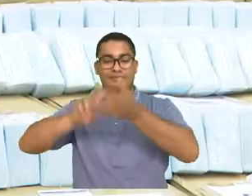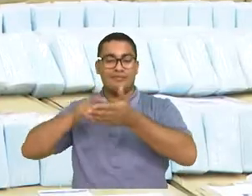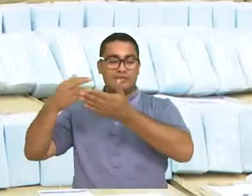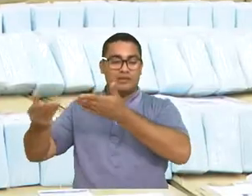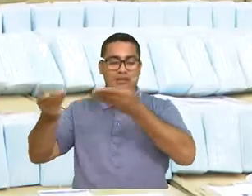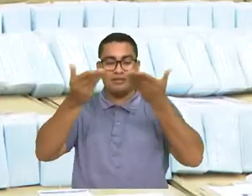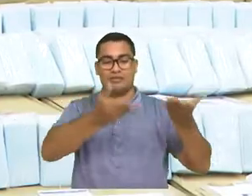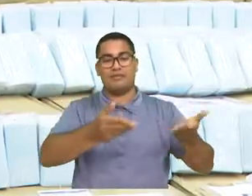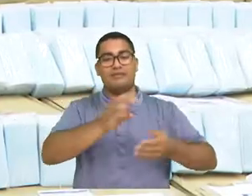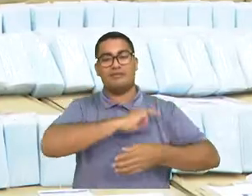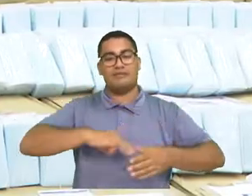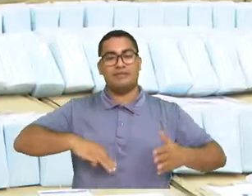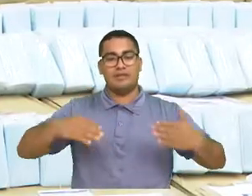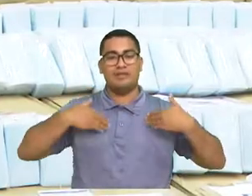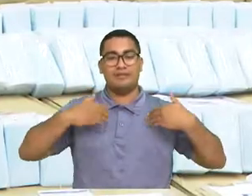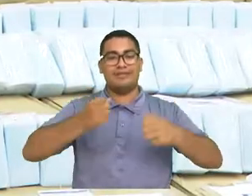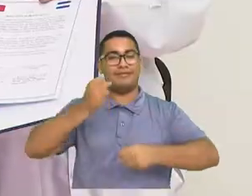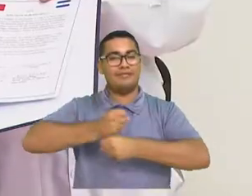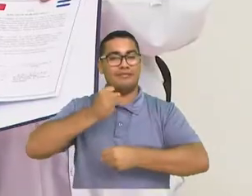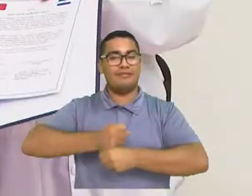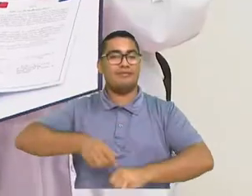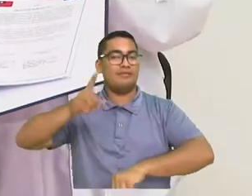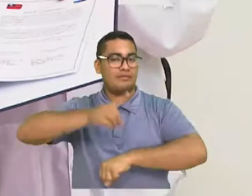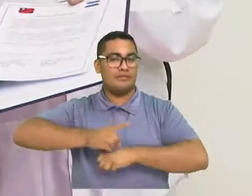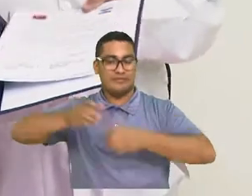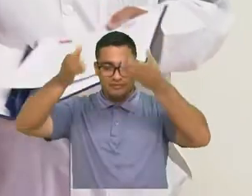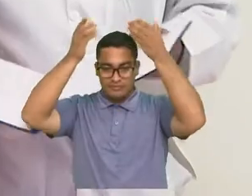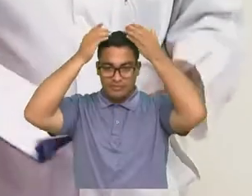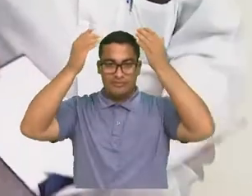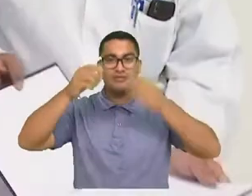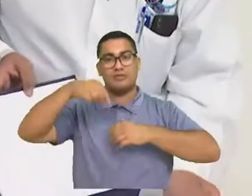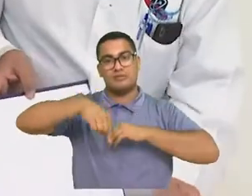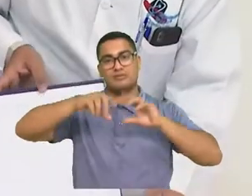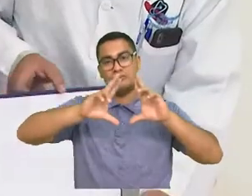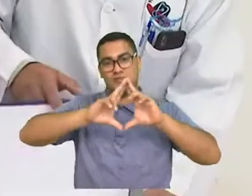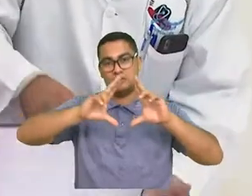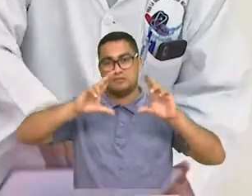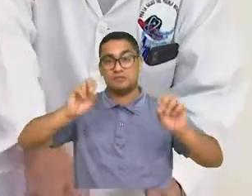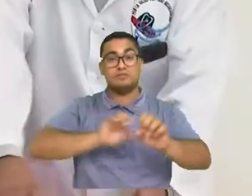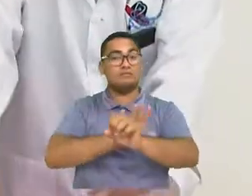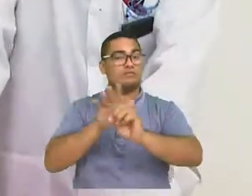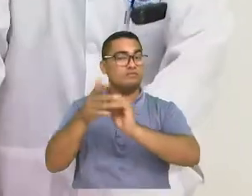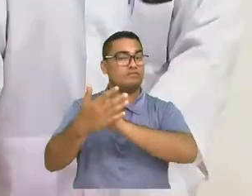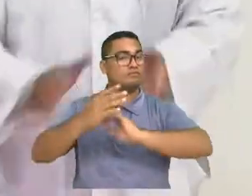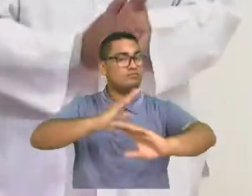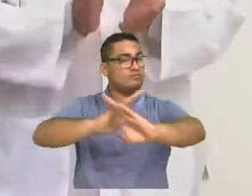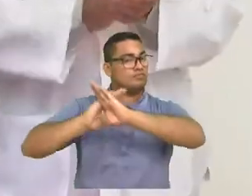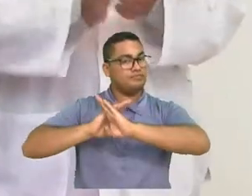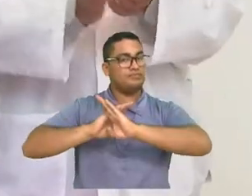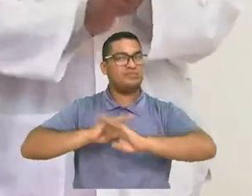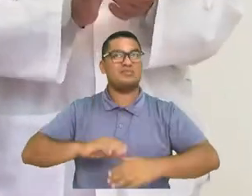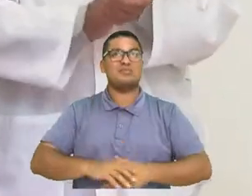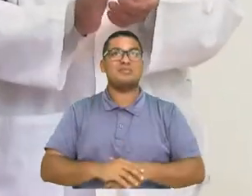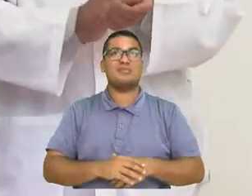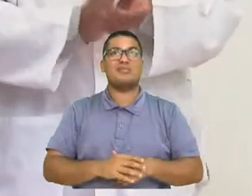reforzar el trabajo de los médicos y enfermeros de nuestro sistema de salud ante la lucha contra el COVID-19.